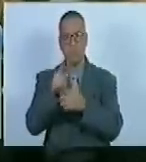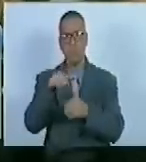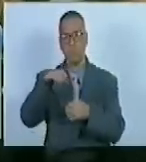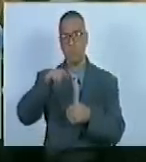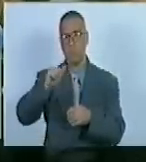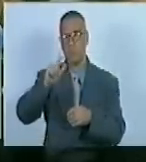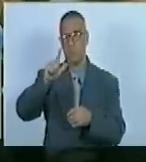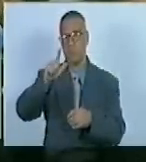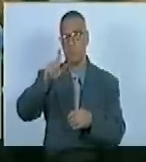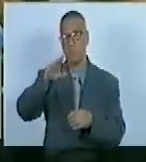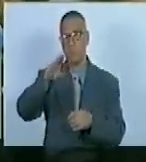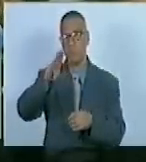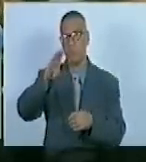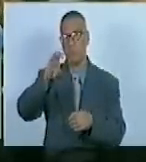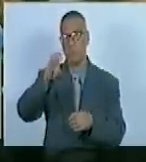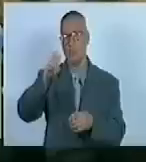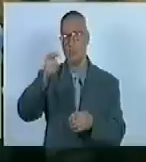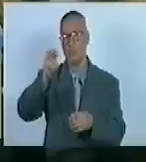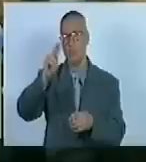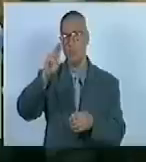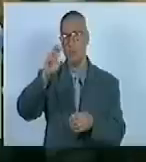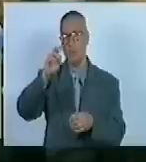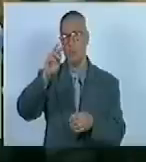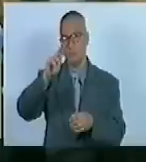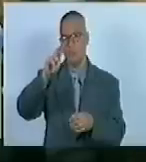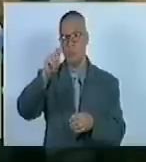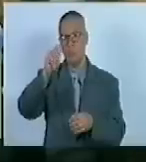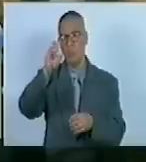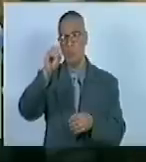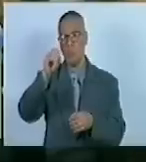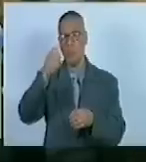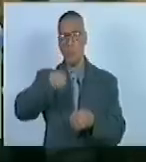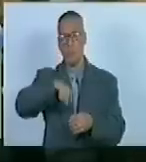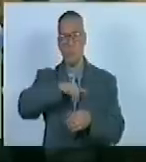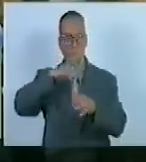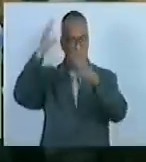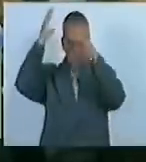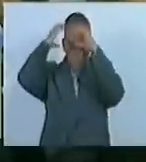Alberto Efraín Castelar Padilla como nuestro embajador